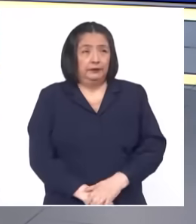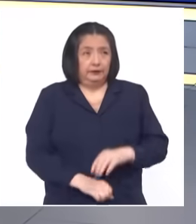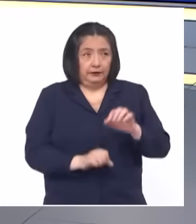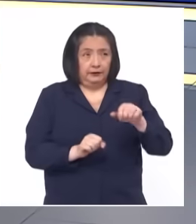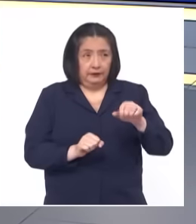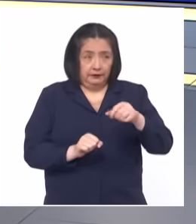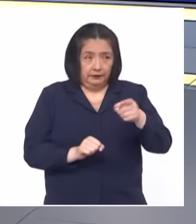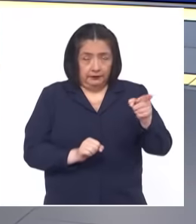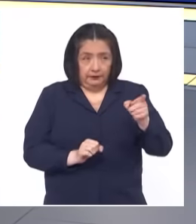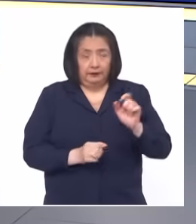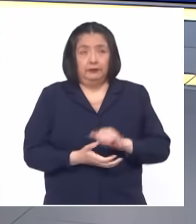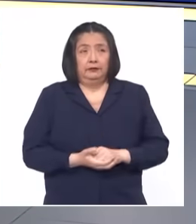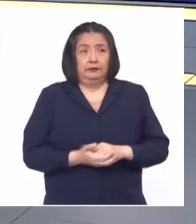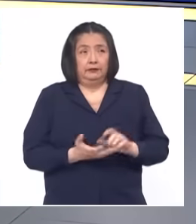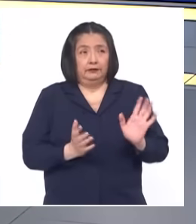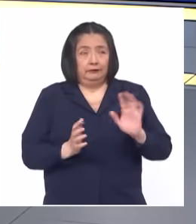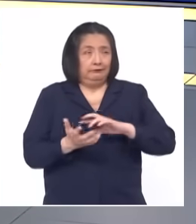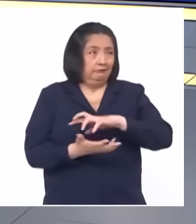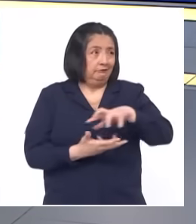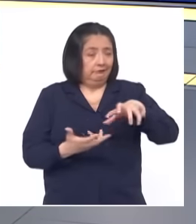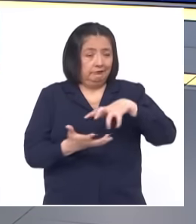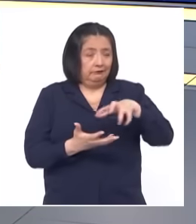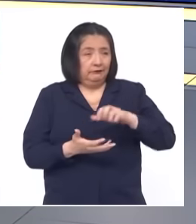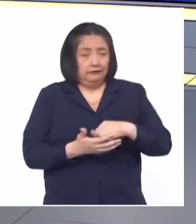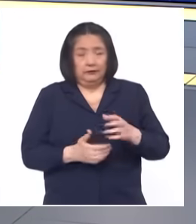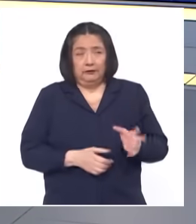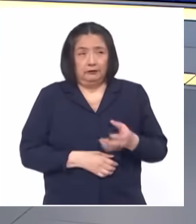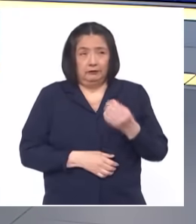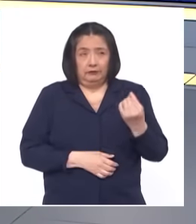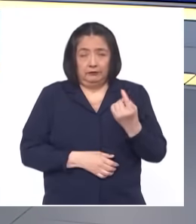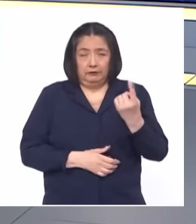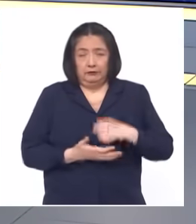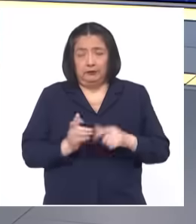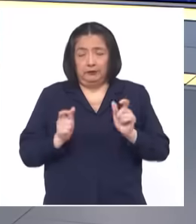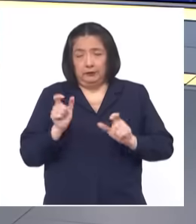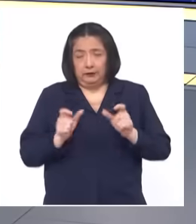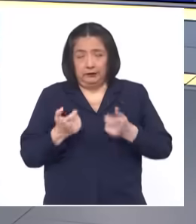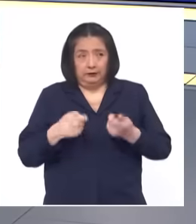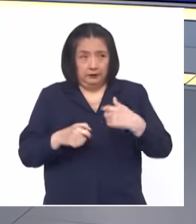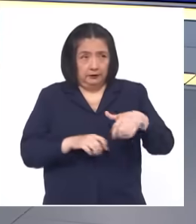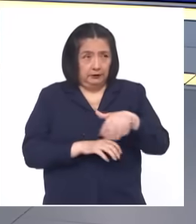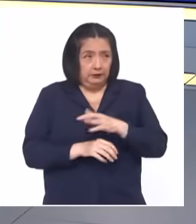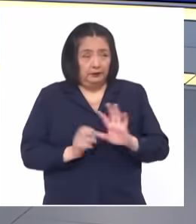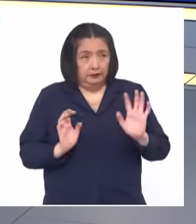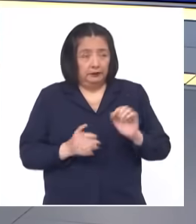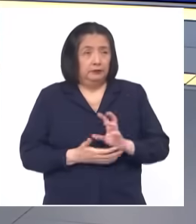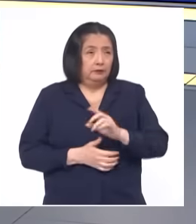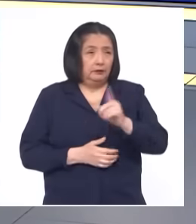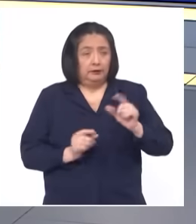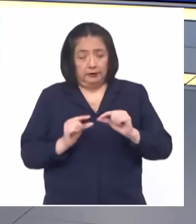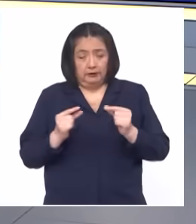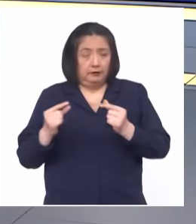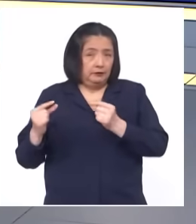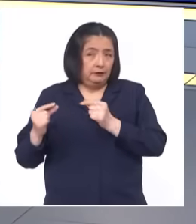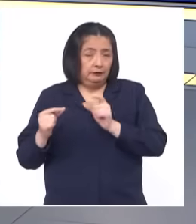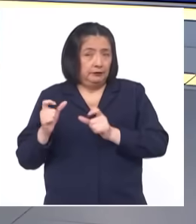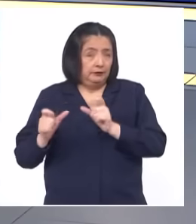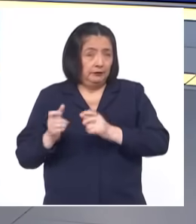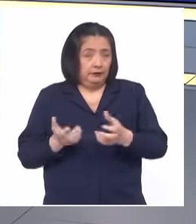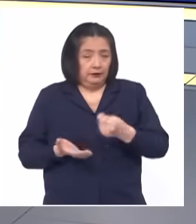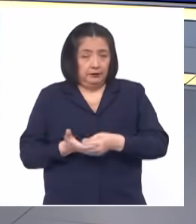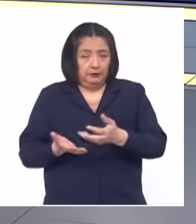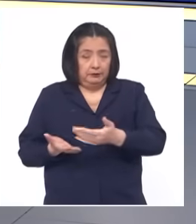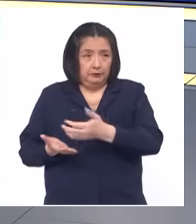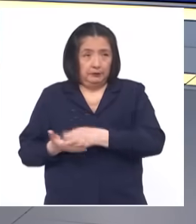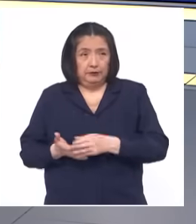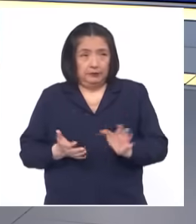está absolutamente desordenado, tomado no solamente por los ambulantes, sino al final del día por estas mafias que cobran cupos y